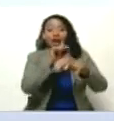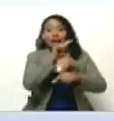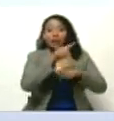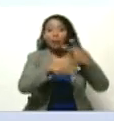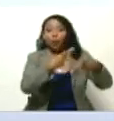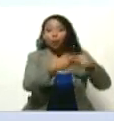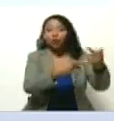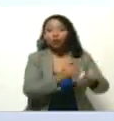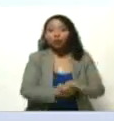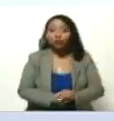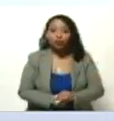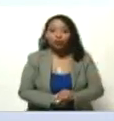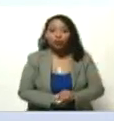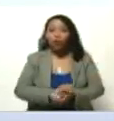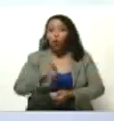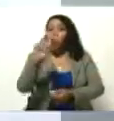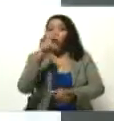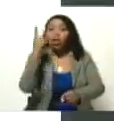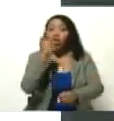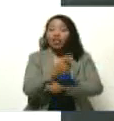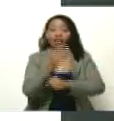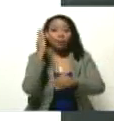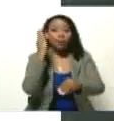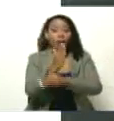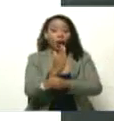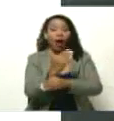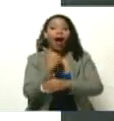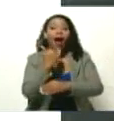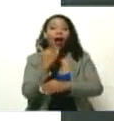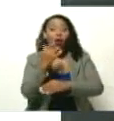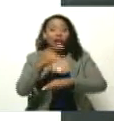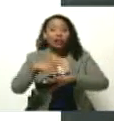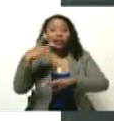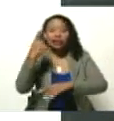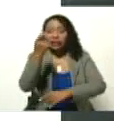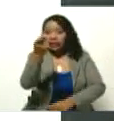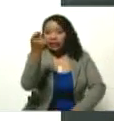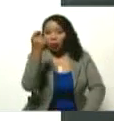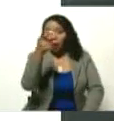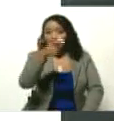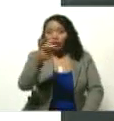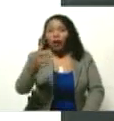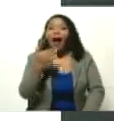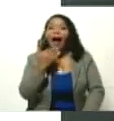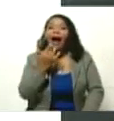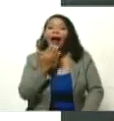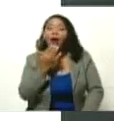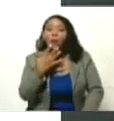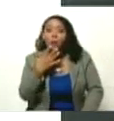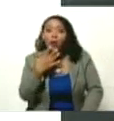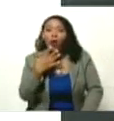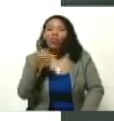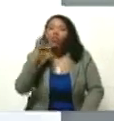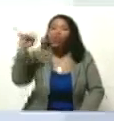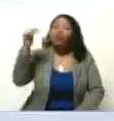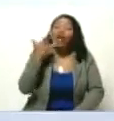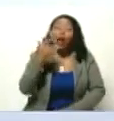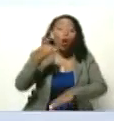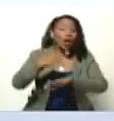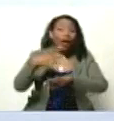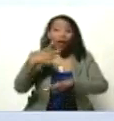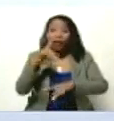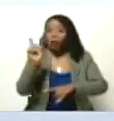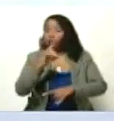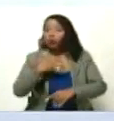proceso. No deben estar condenados en delito penal grave, ningún delito penal grave. ¿Cuál es el perfil para